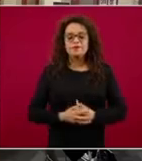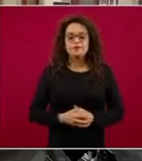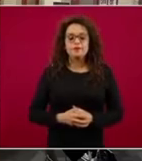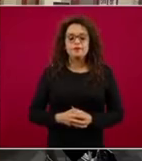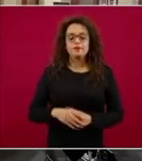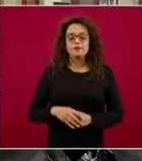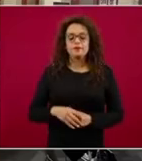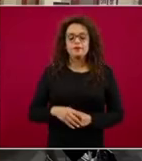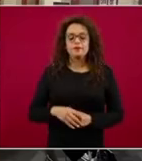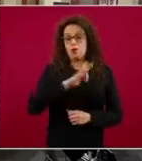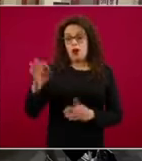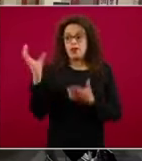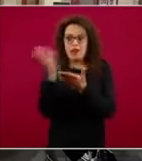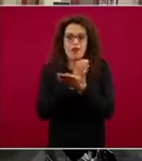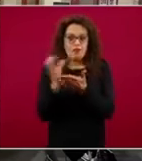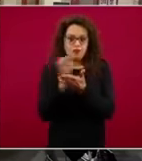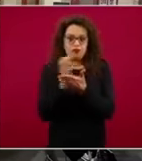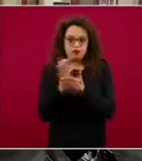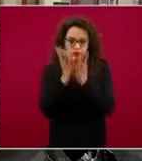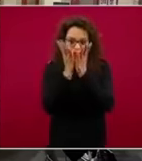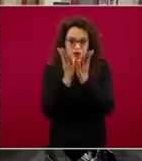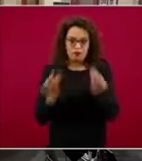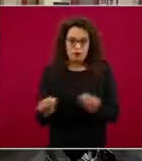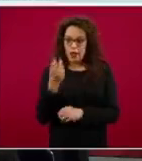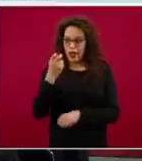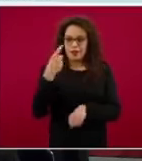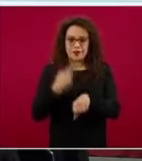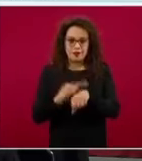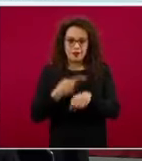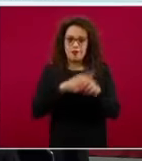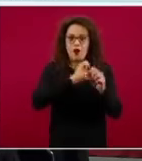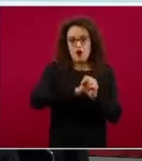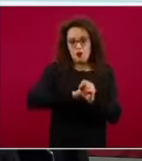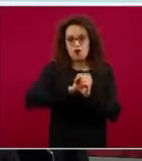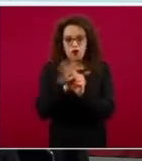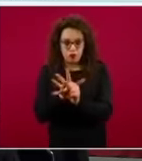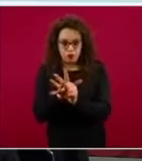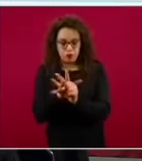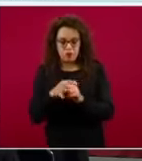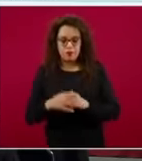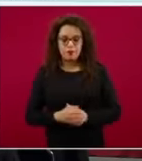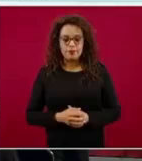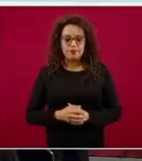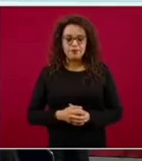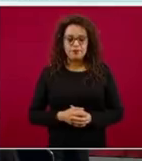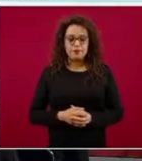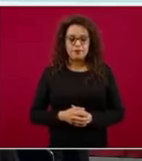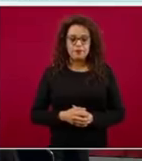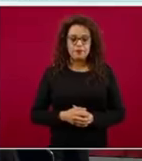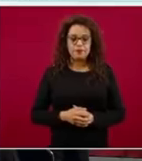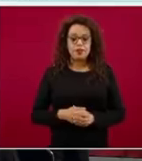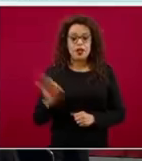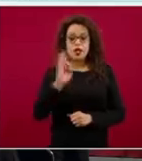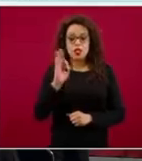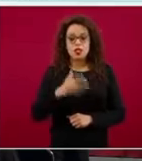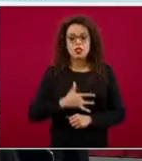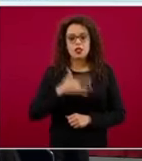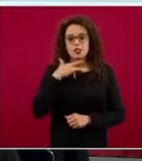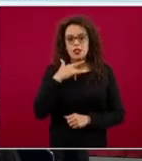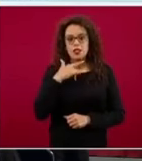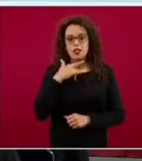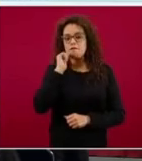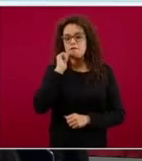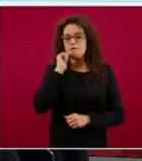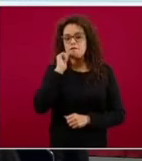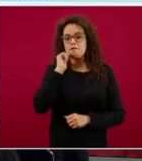de curarse del COVID si tiene síntomas de gravedad. Entonces, lo que hemos